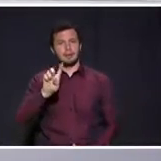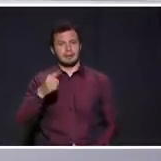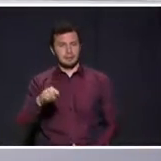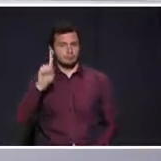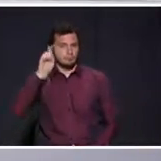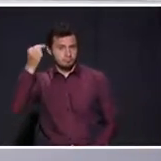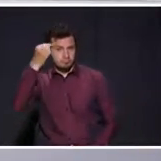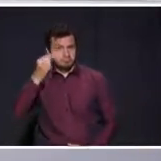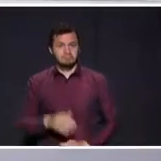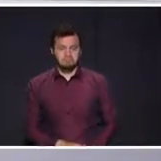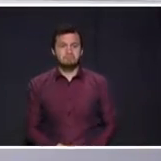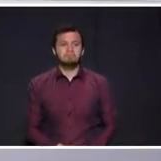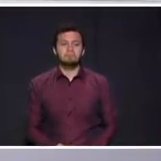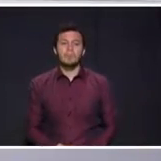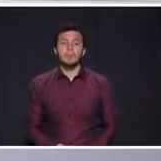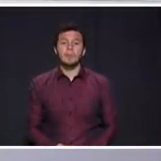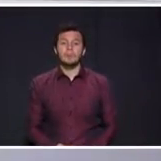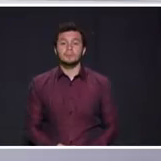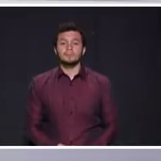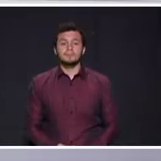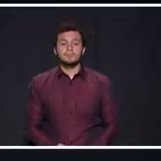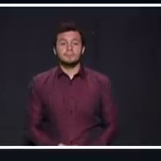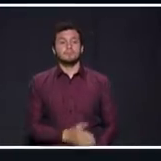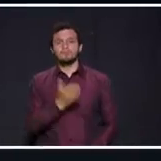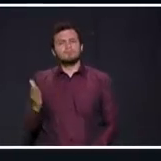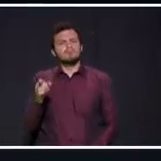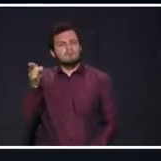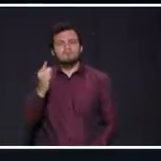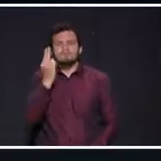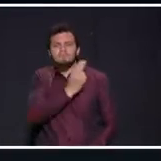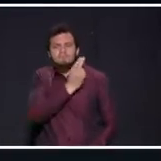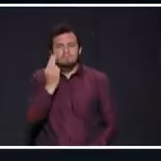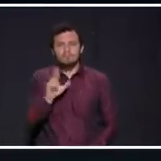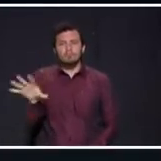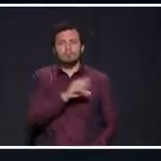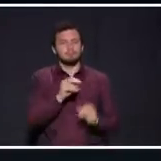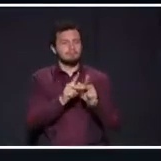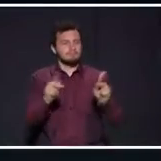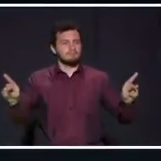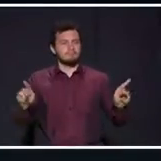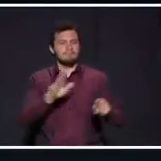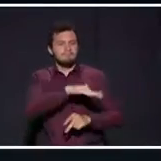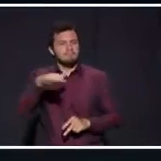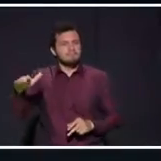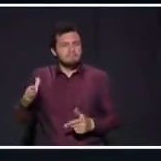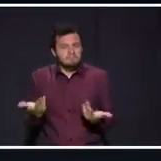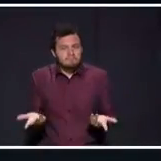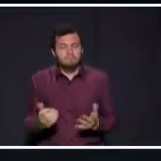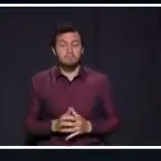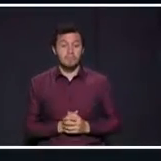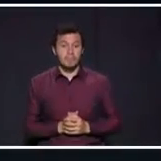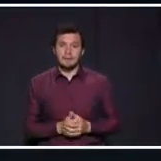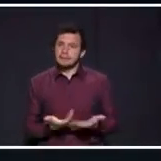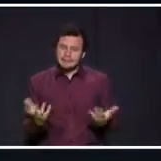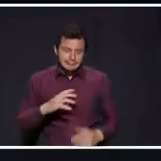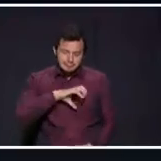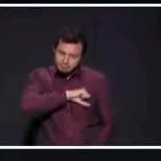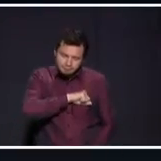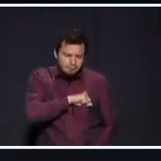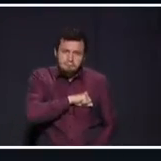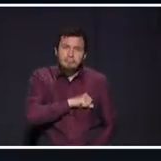que le proponía los antioqueños sobre el ferrocarril antioquia lo primero que hay que decir que es una gran tristeza que hace 60 años hayamos